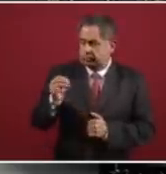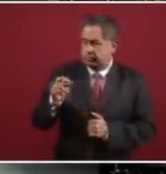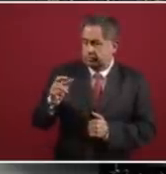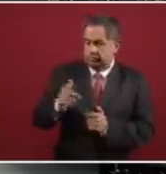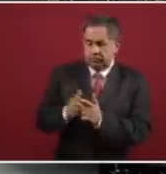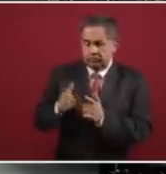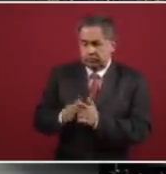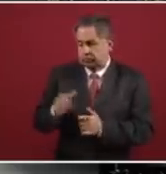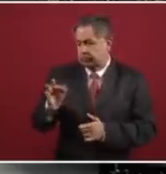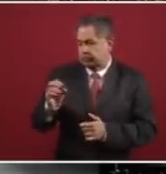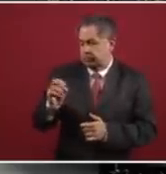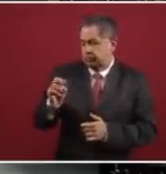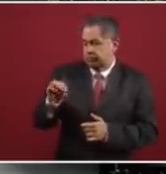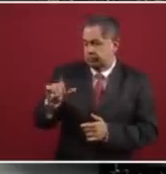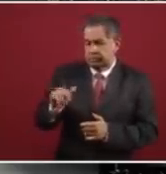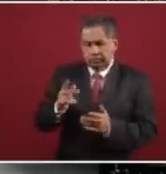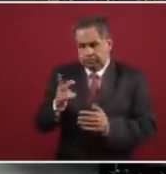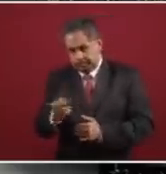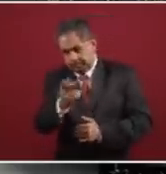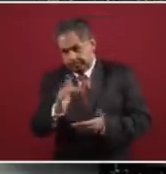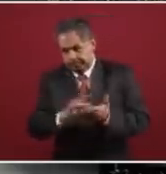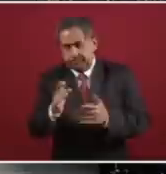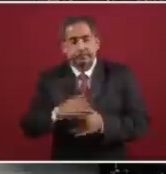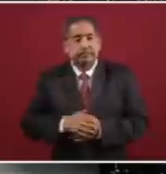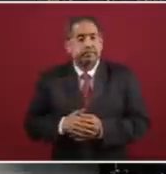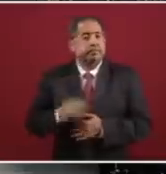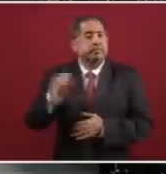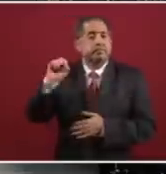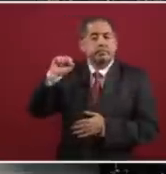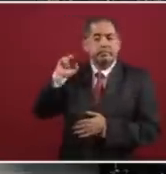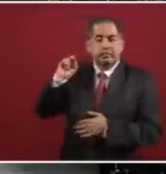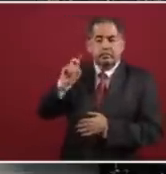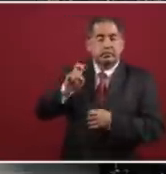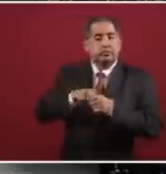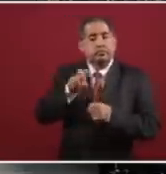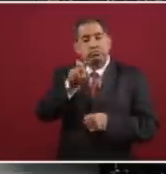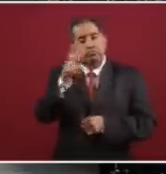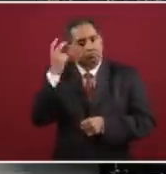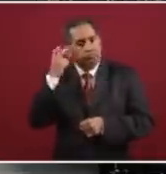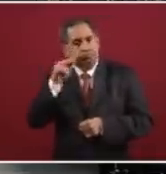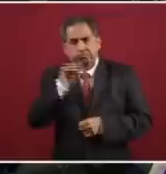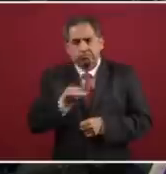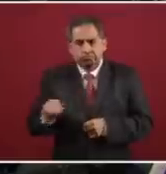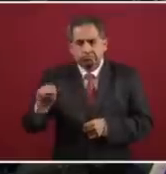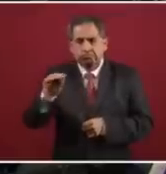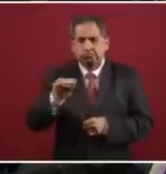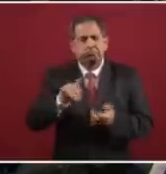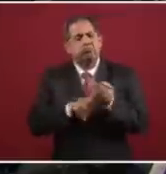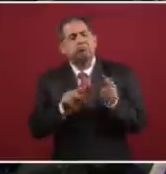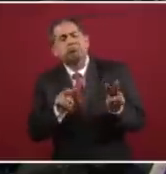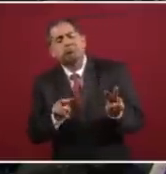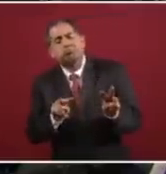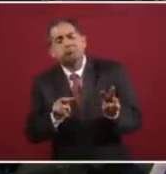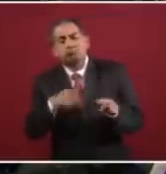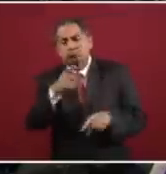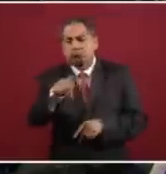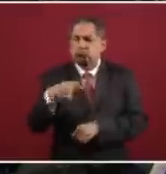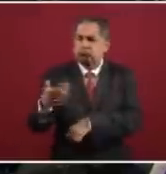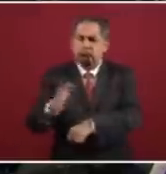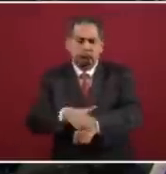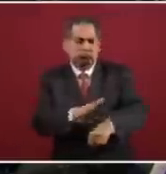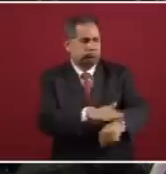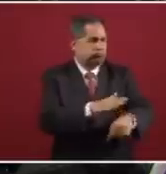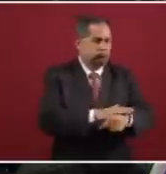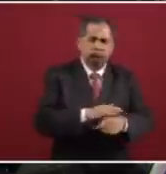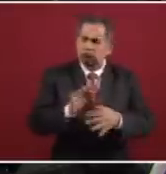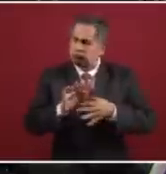Fórmula. El fin de semana, en la gira por el occidente del país, escuchamos un llamado a la unidad de